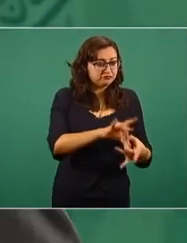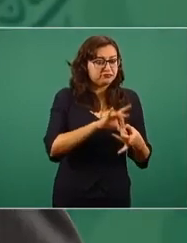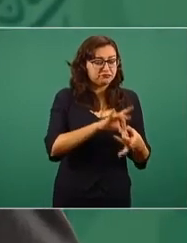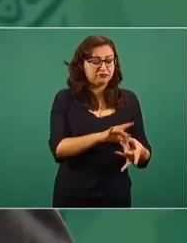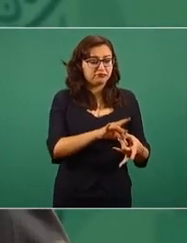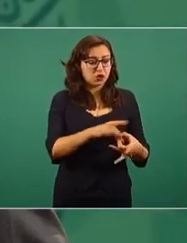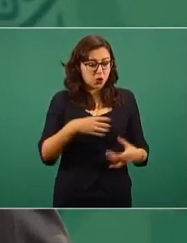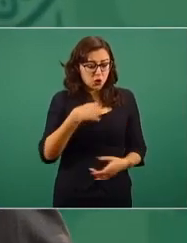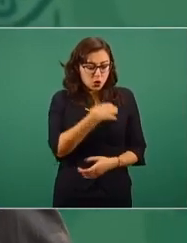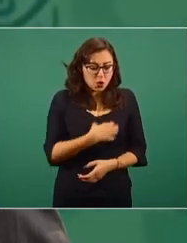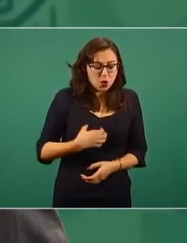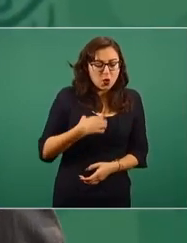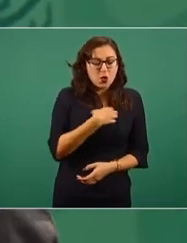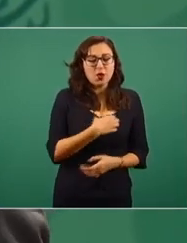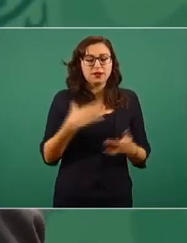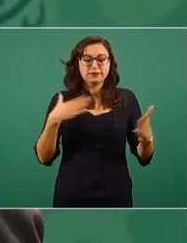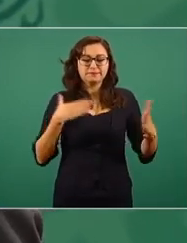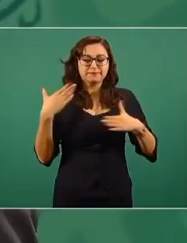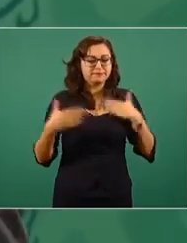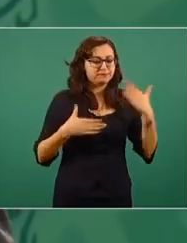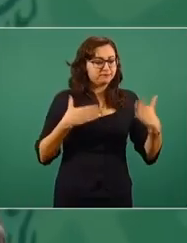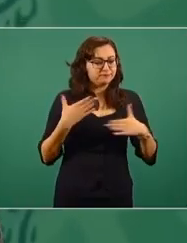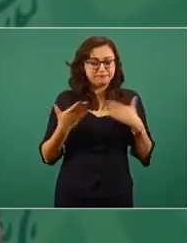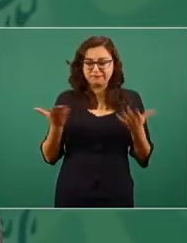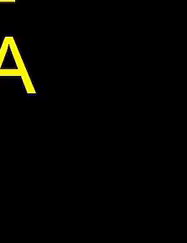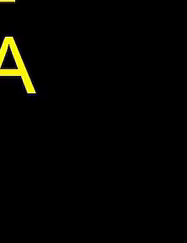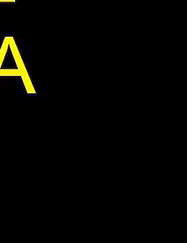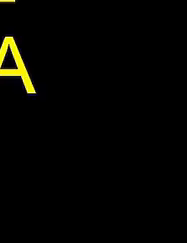produce luchar por los demás.